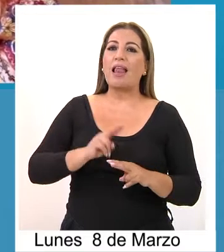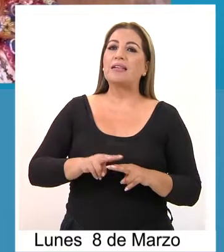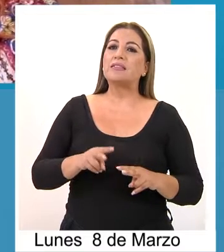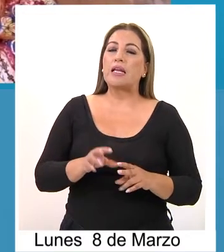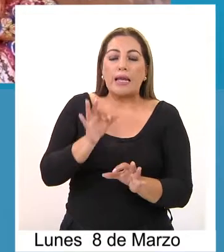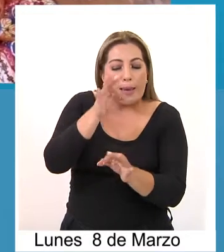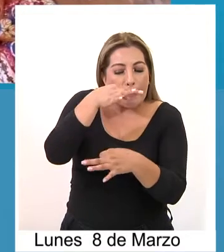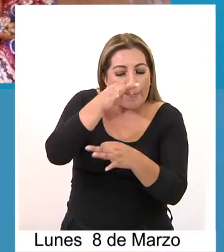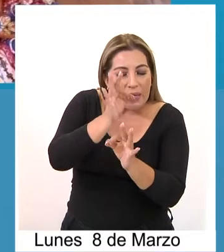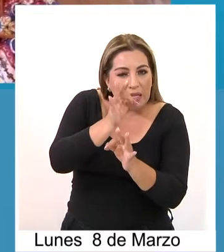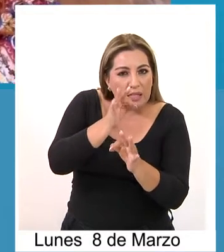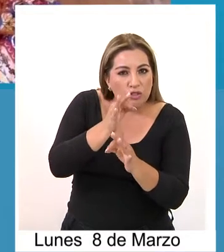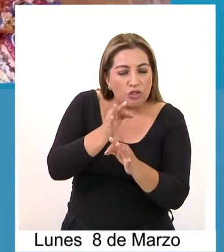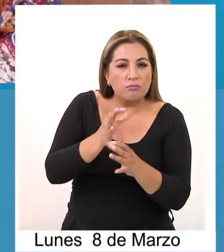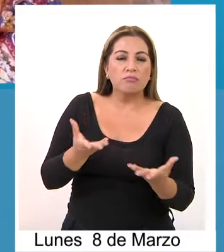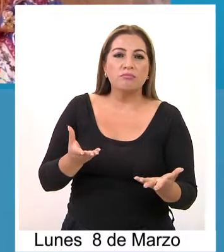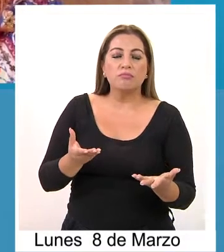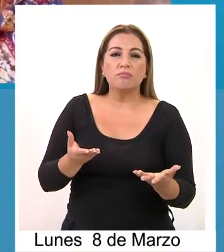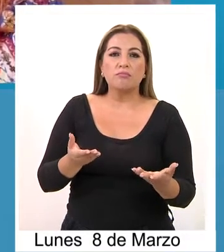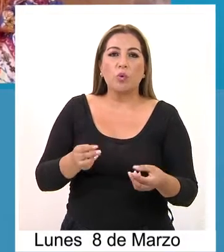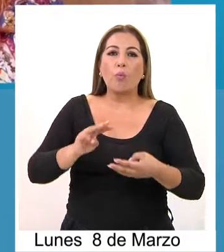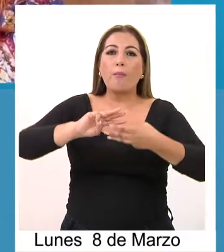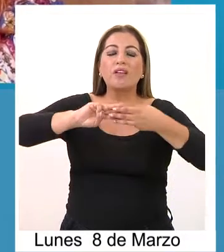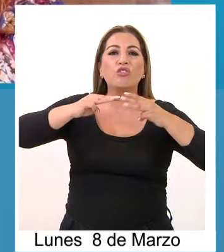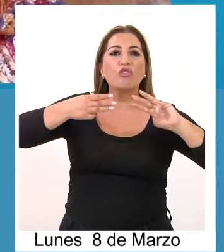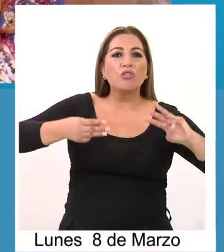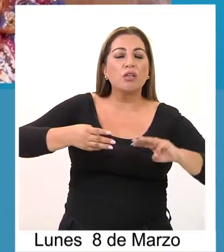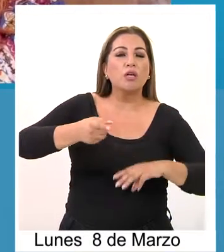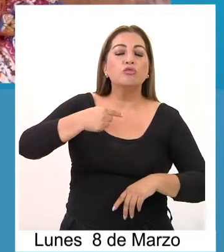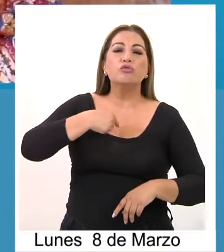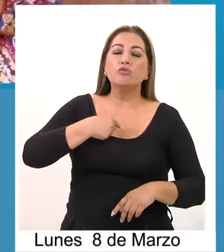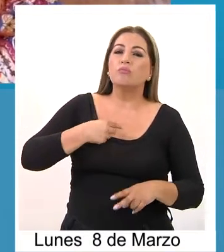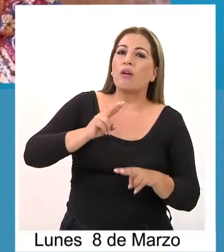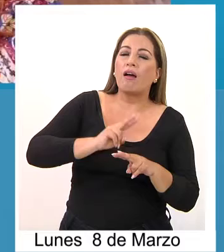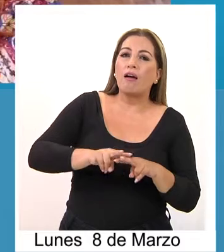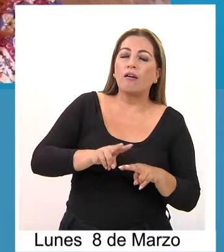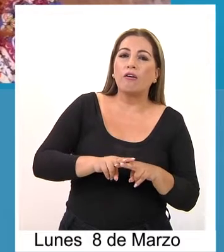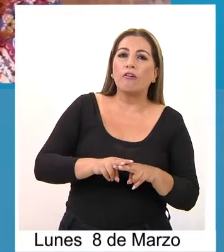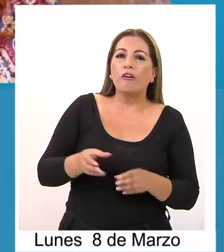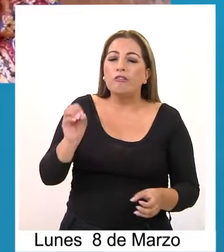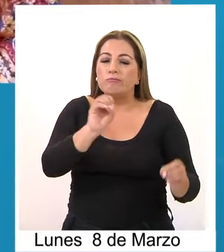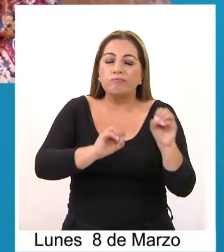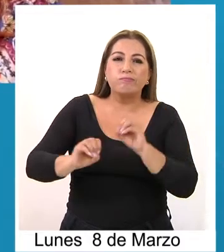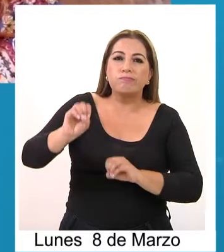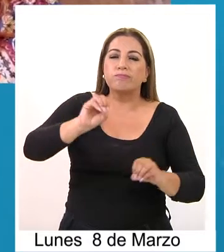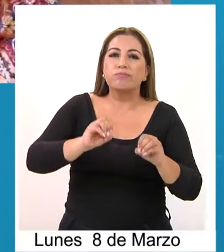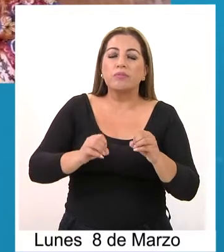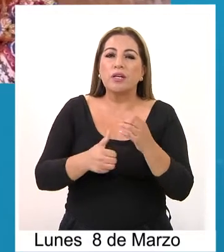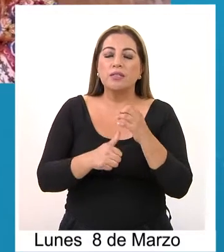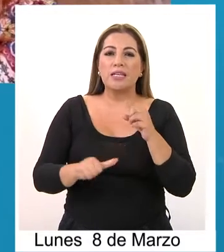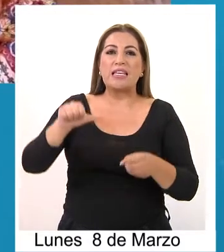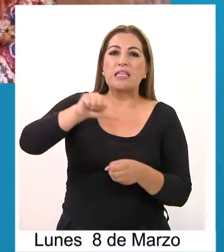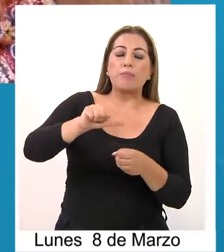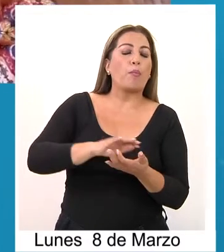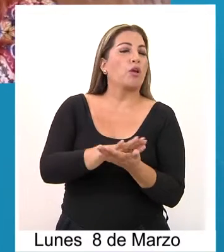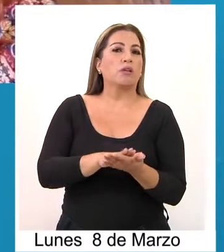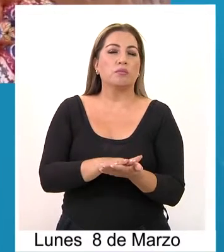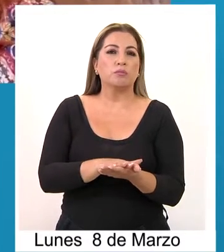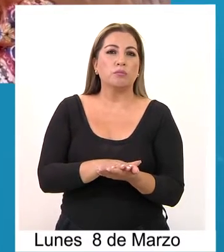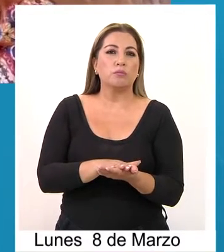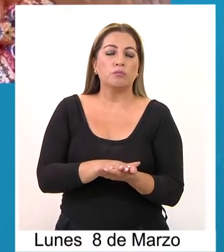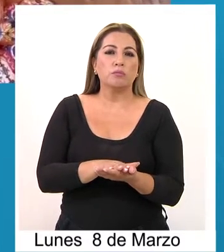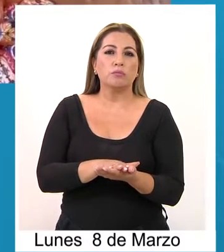los estudios científicos. Por metodología, siempre que yo diseño, o cualquier persona, digamos, diseña un estudio, por